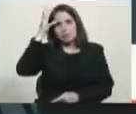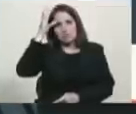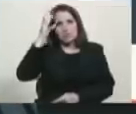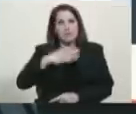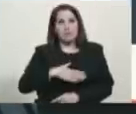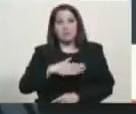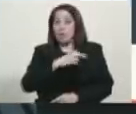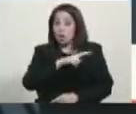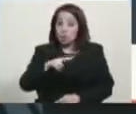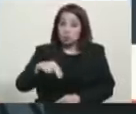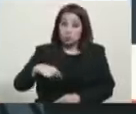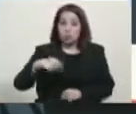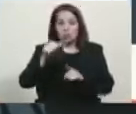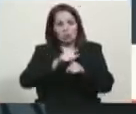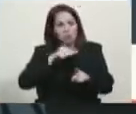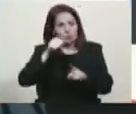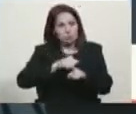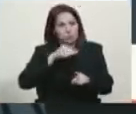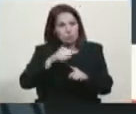luchamos por la patria